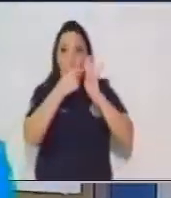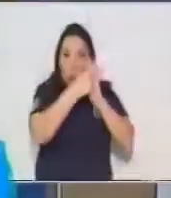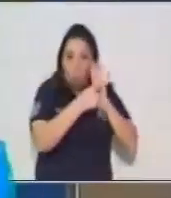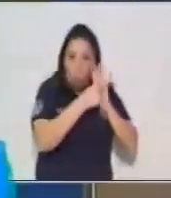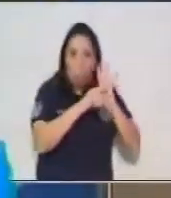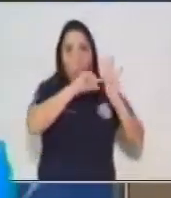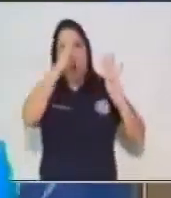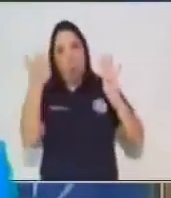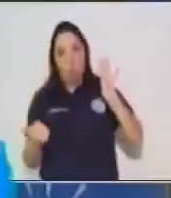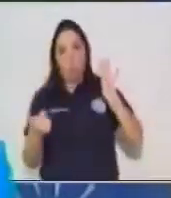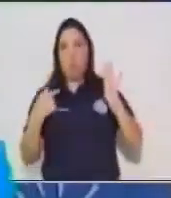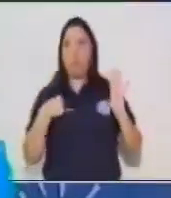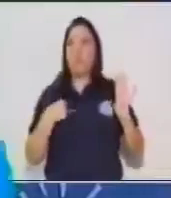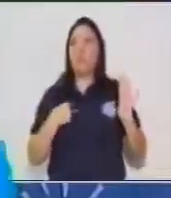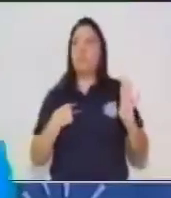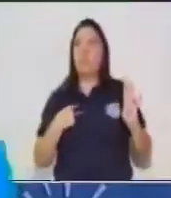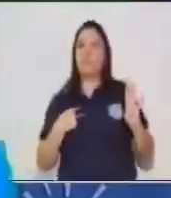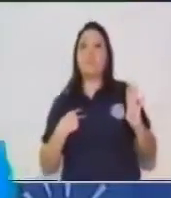mide